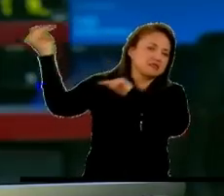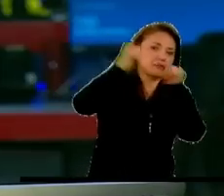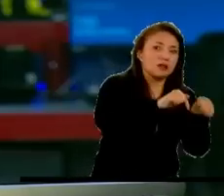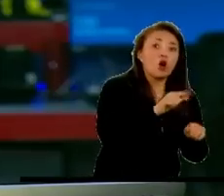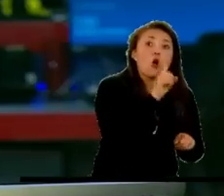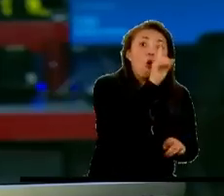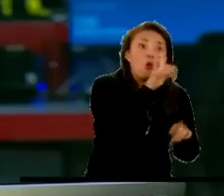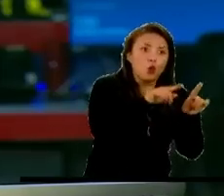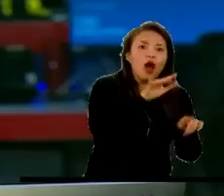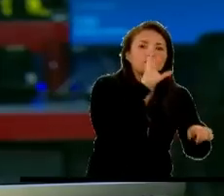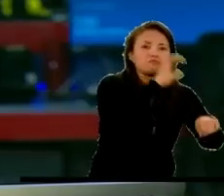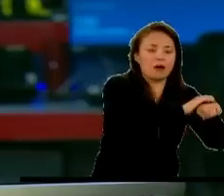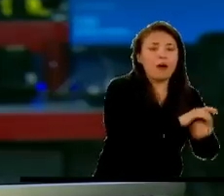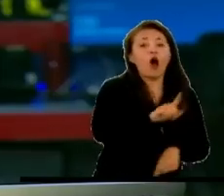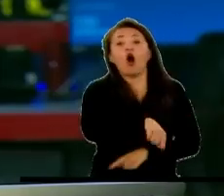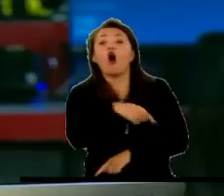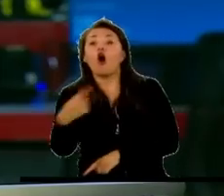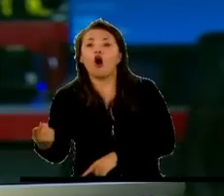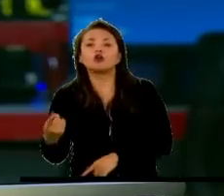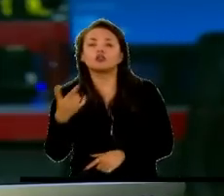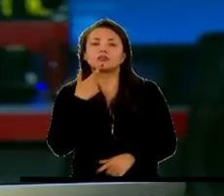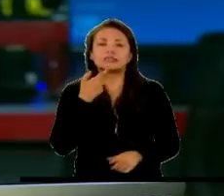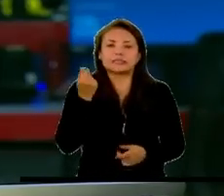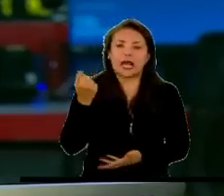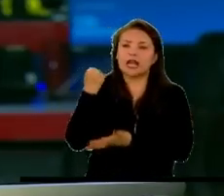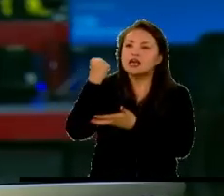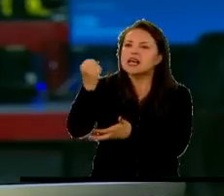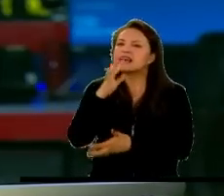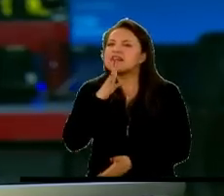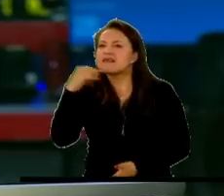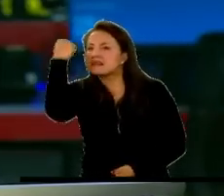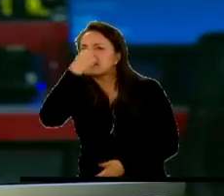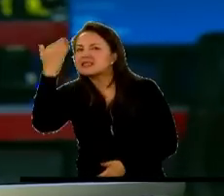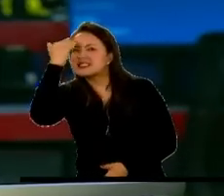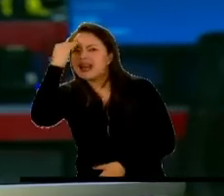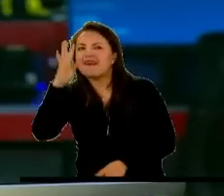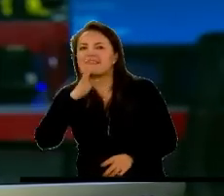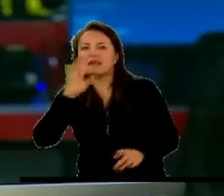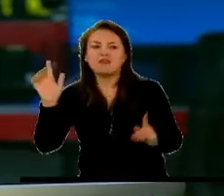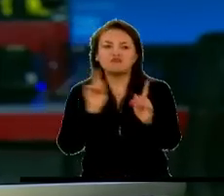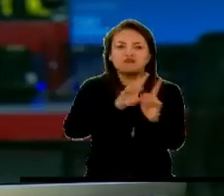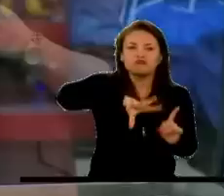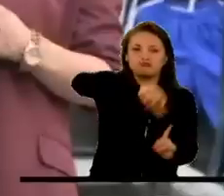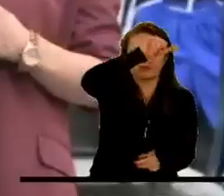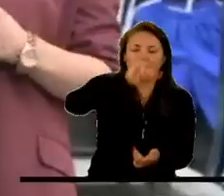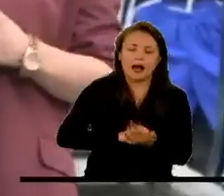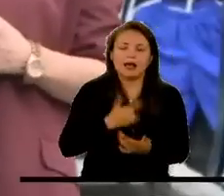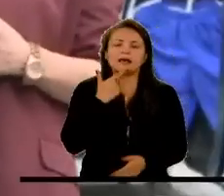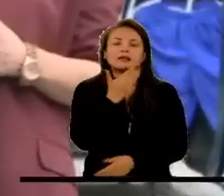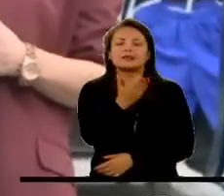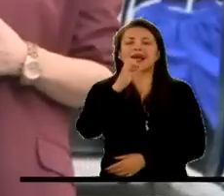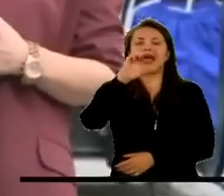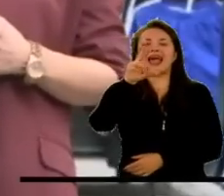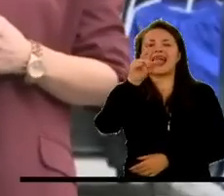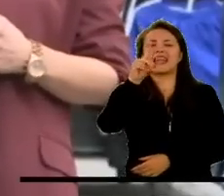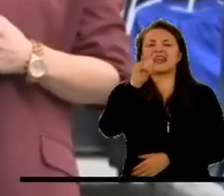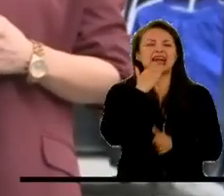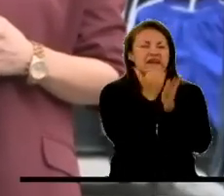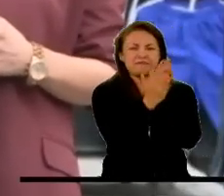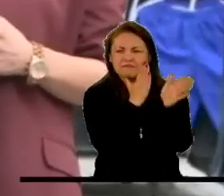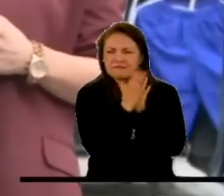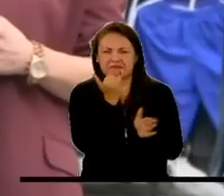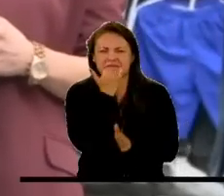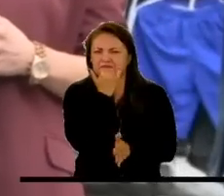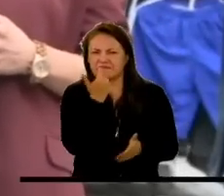ser capturados y en otro, las autoridades ofrecieron una millonaria recompensa para dar con los responsables. Erika Zapata, cuéntenos qué fue lo que pasó, qué dicen